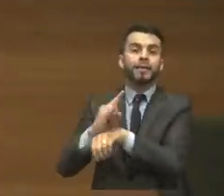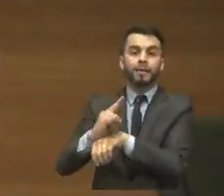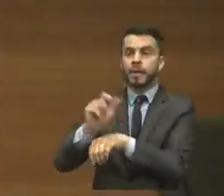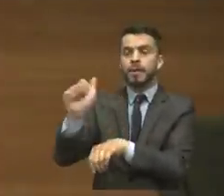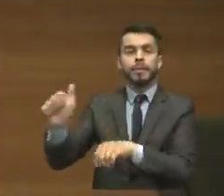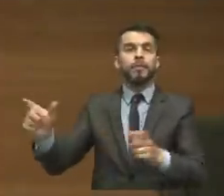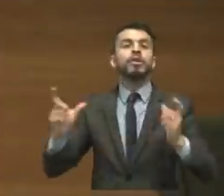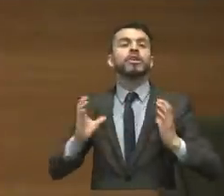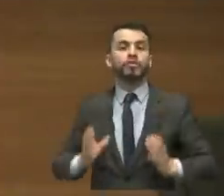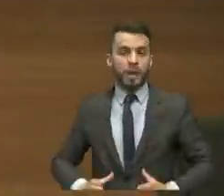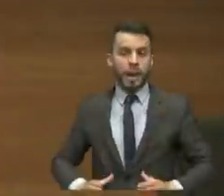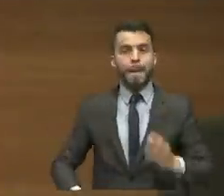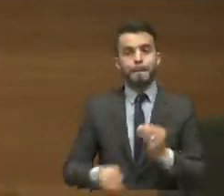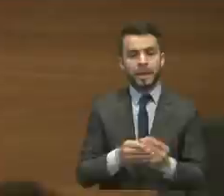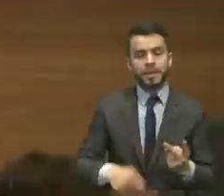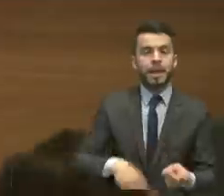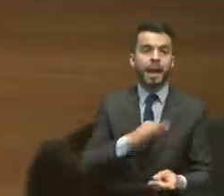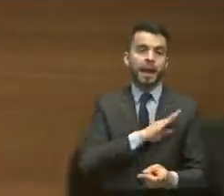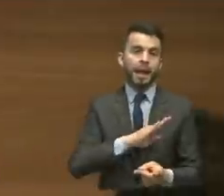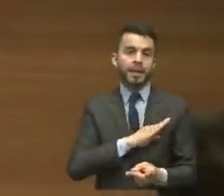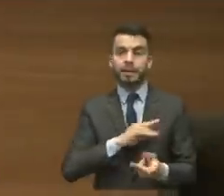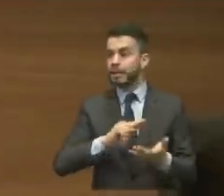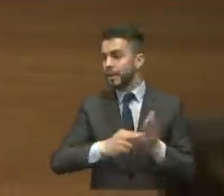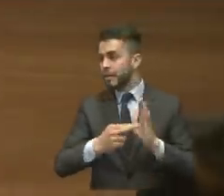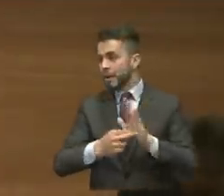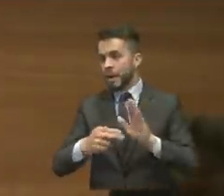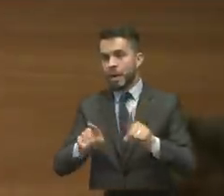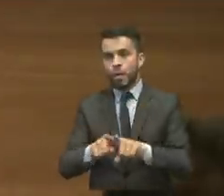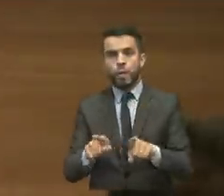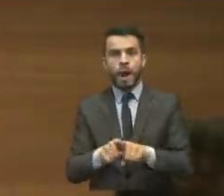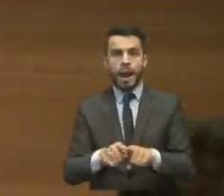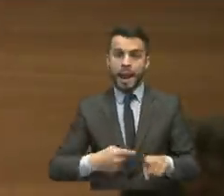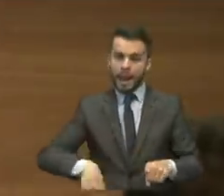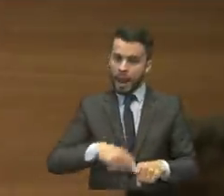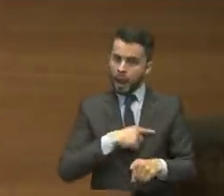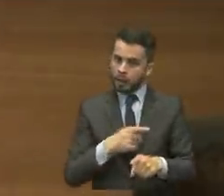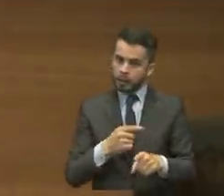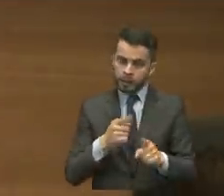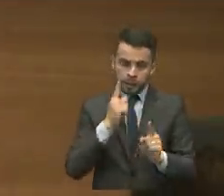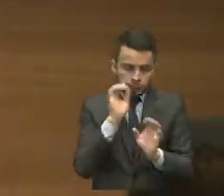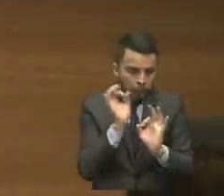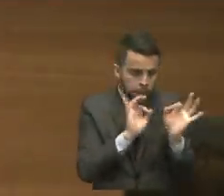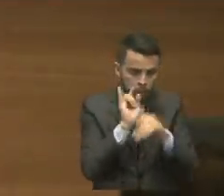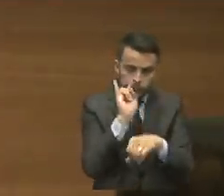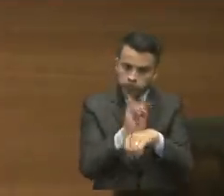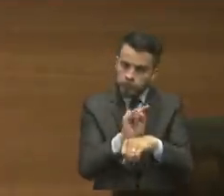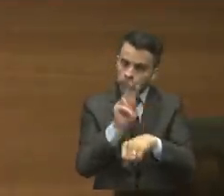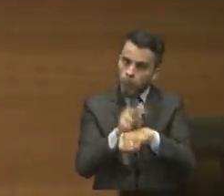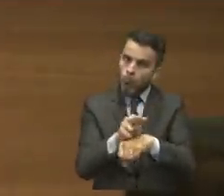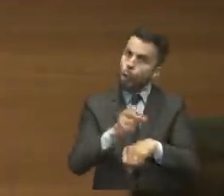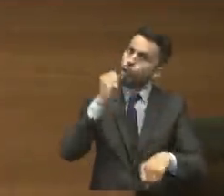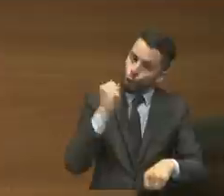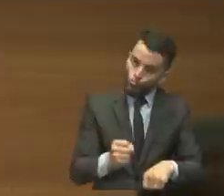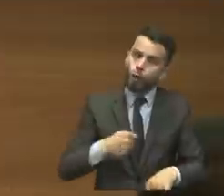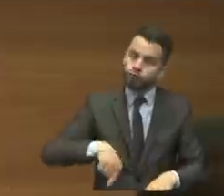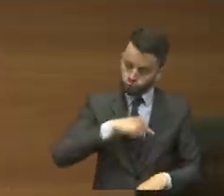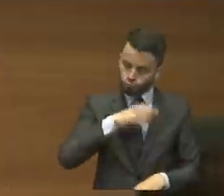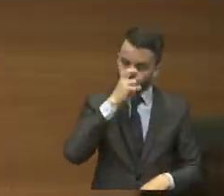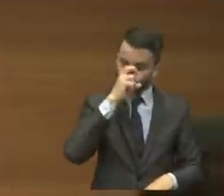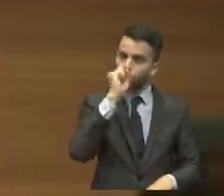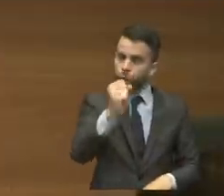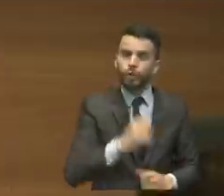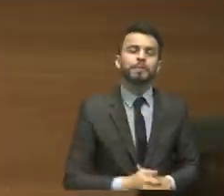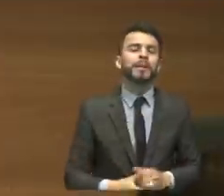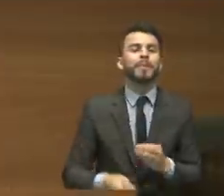Nosotros, sobre decir, esta es nuestra joya de la corona de esta administración, así que vamos a meterle todo el empuje. La